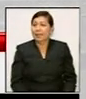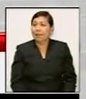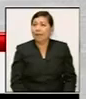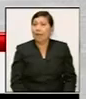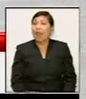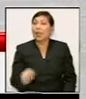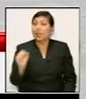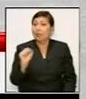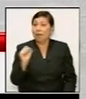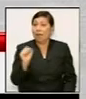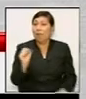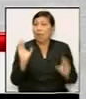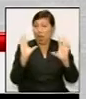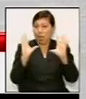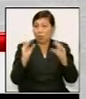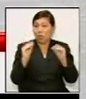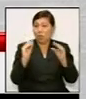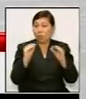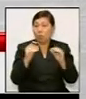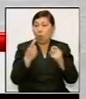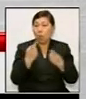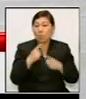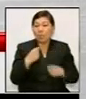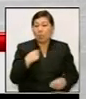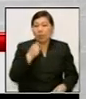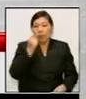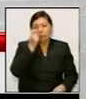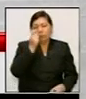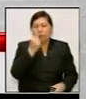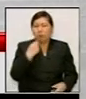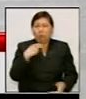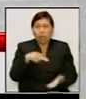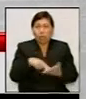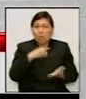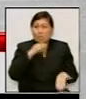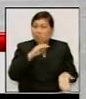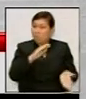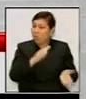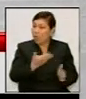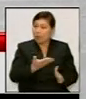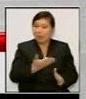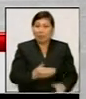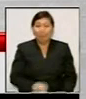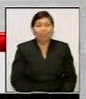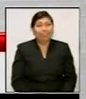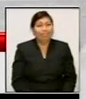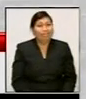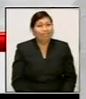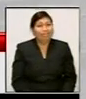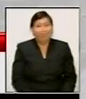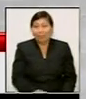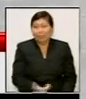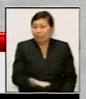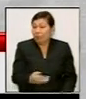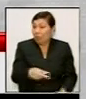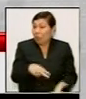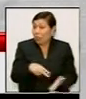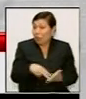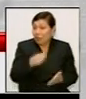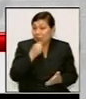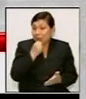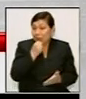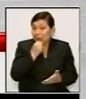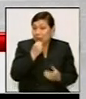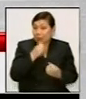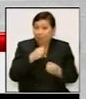El sábado por la noche que nos enteramos de su fallecimiento, la noticia se